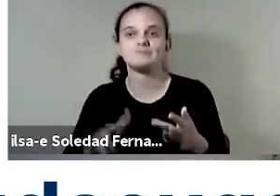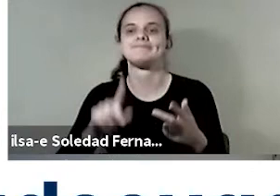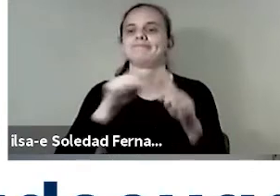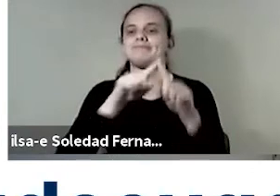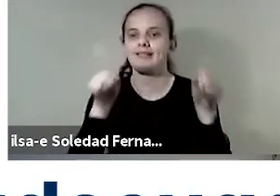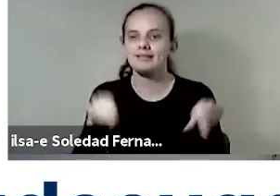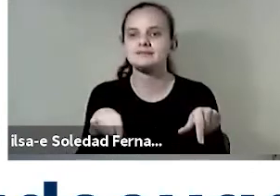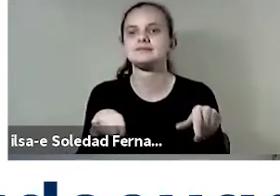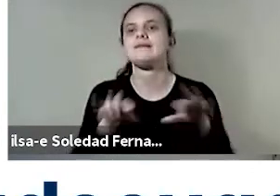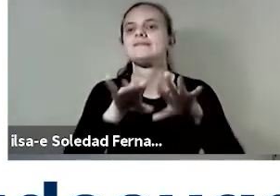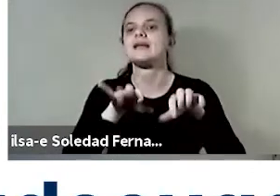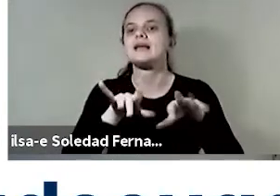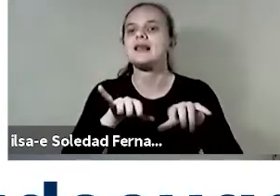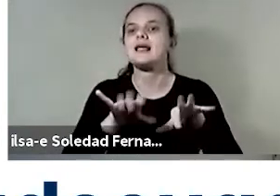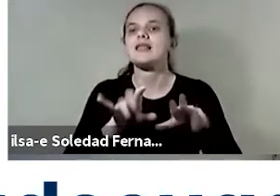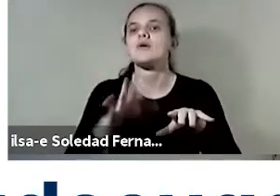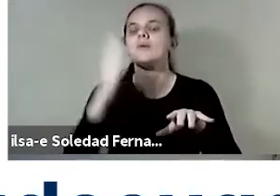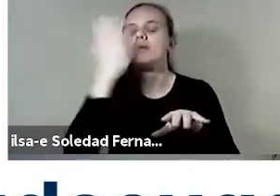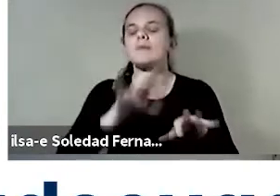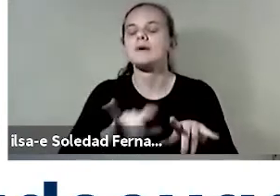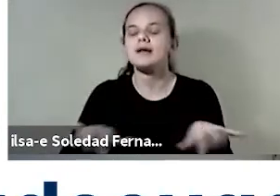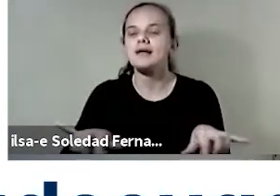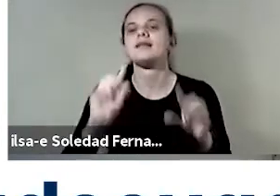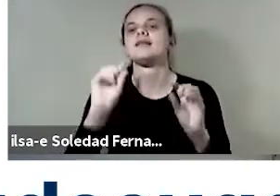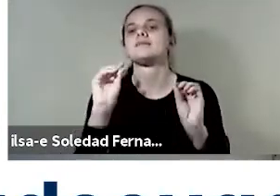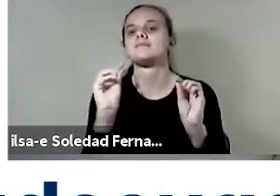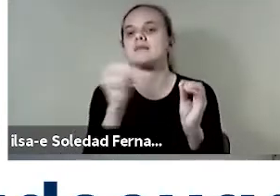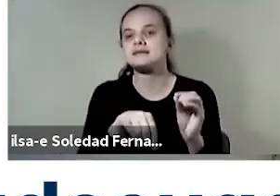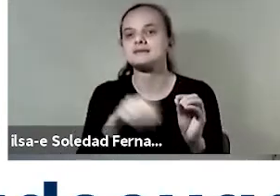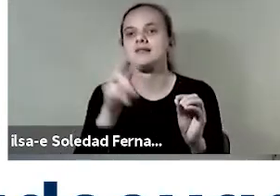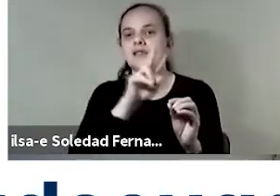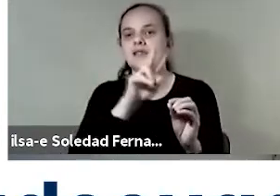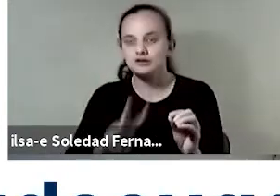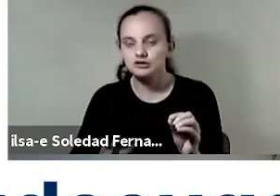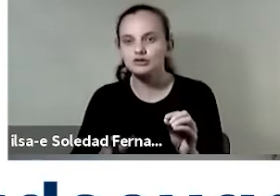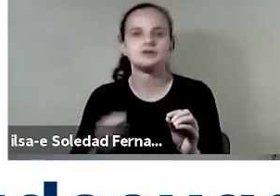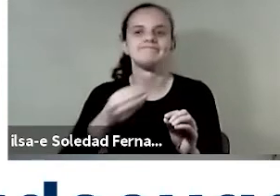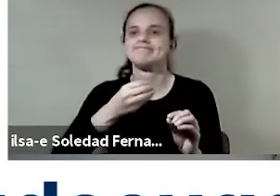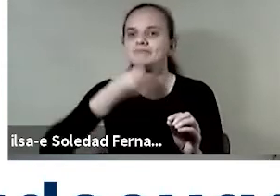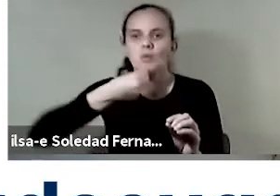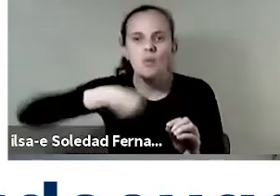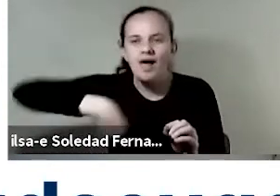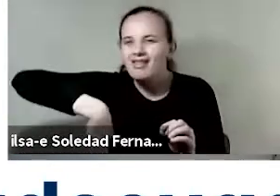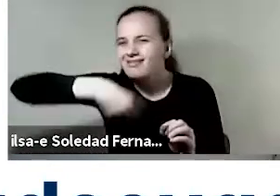yo uso una tecnología asistiva como un lector de pantalla, si yo uso un teclado braille más un lector de pantalla.